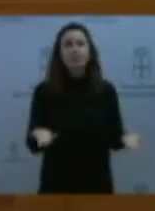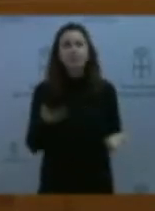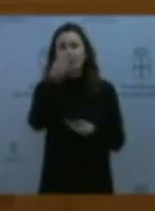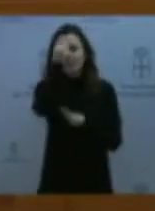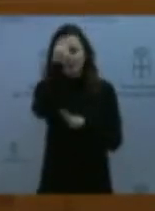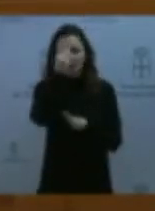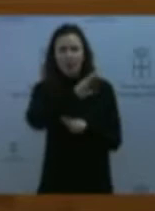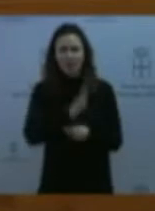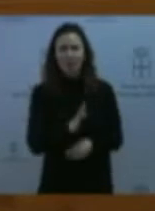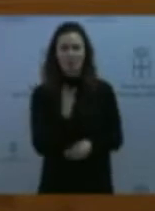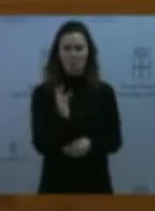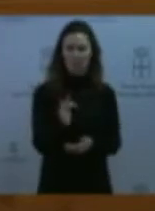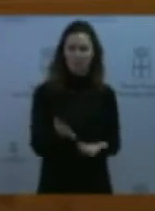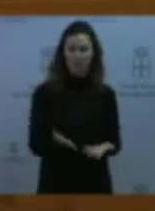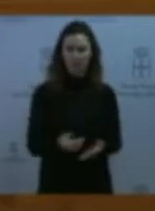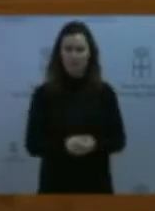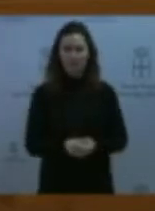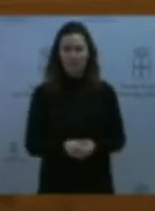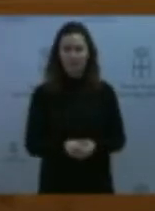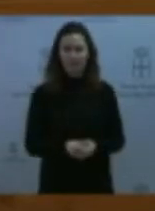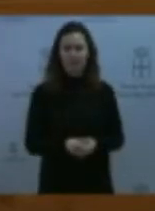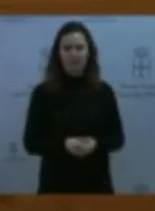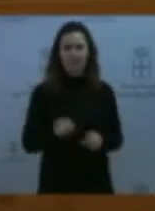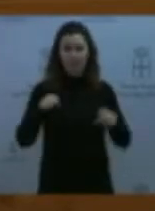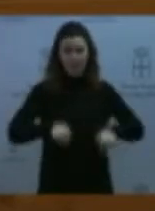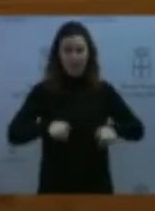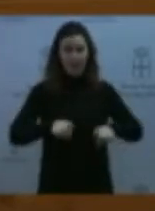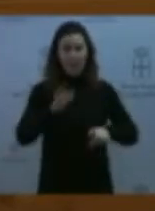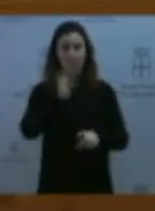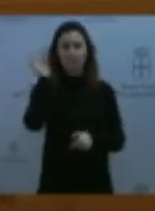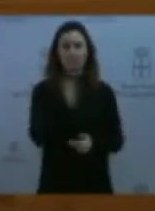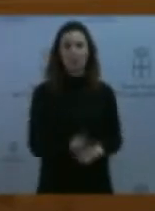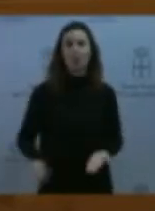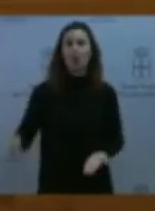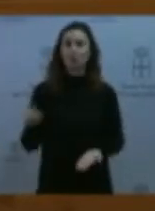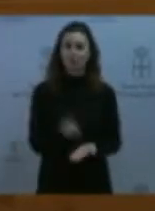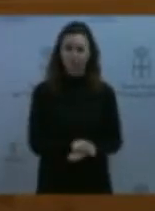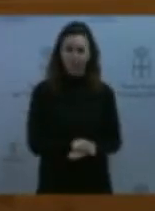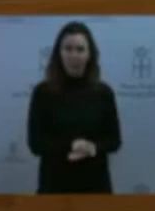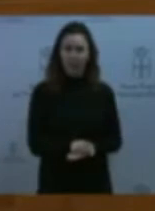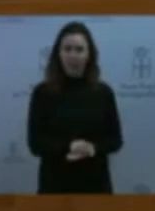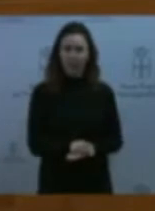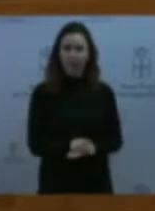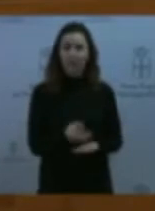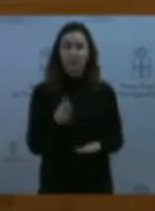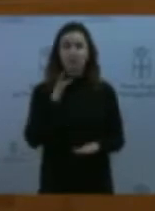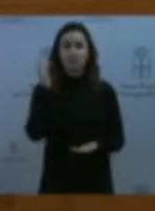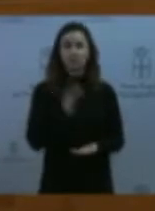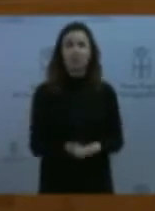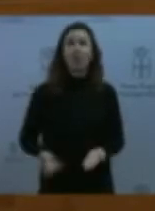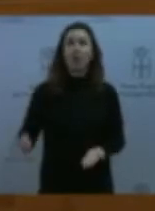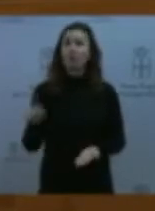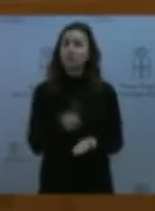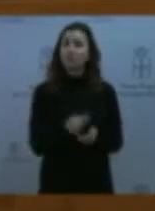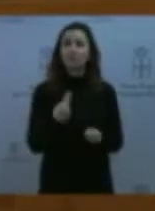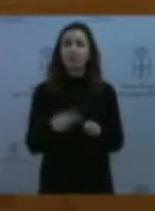Cámara se escuche de nuevo en qué consiste la política forestal, porque se está repitiendo